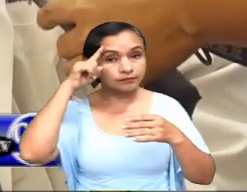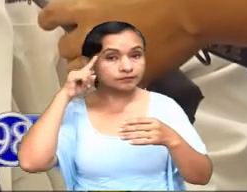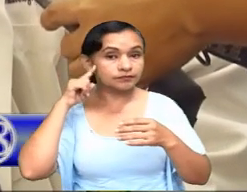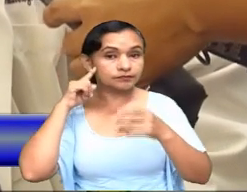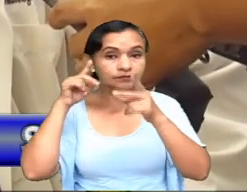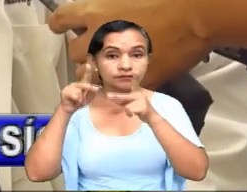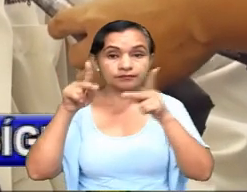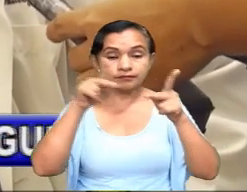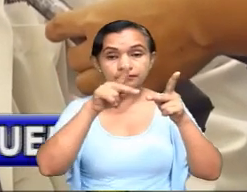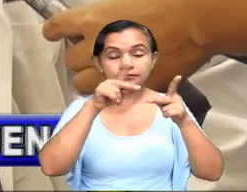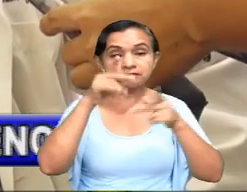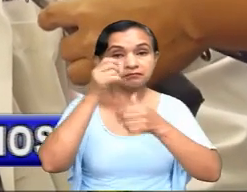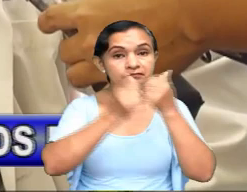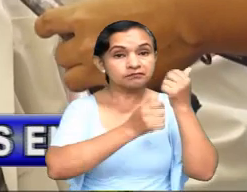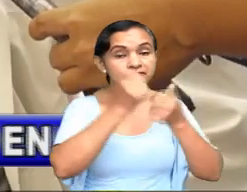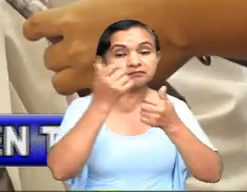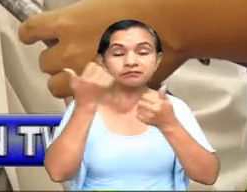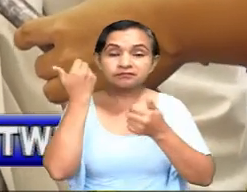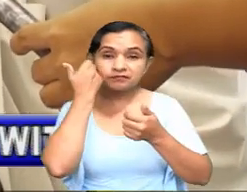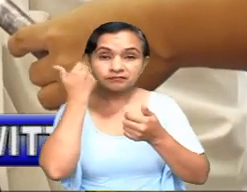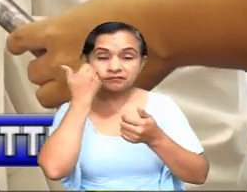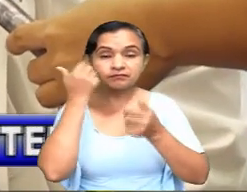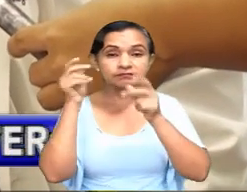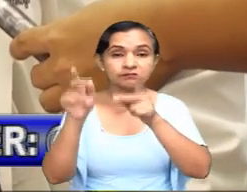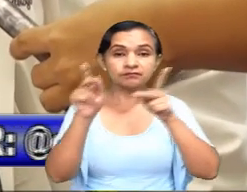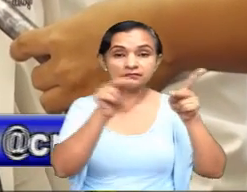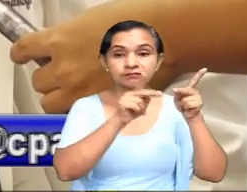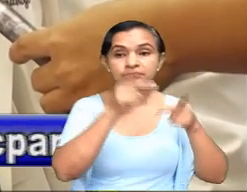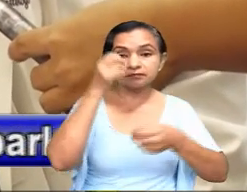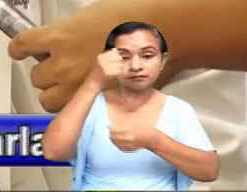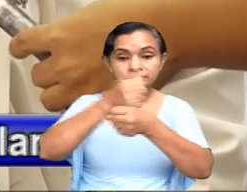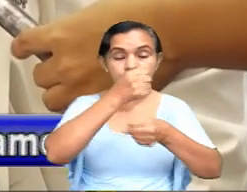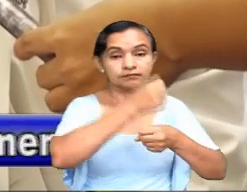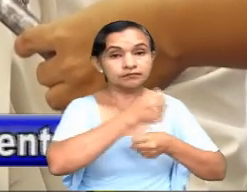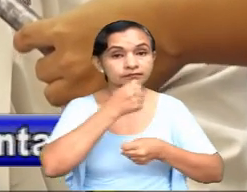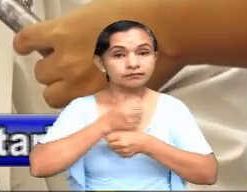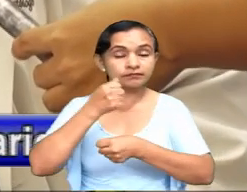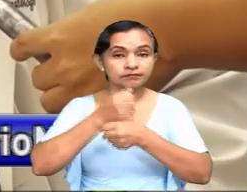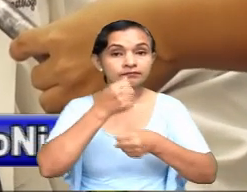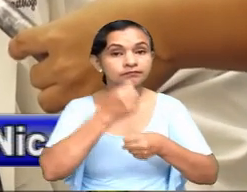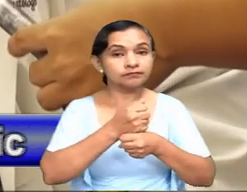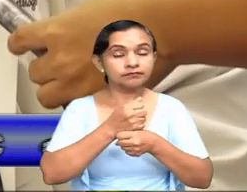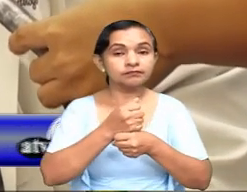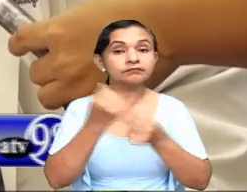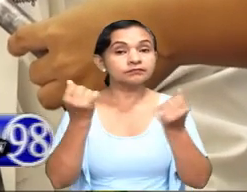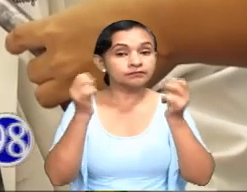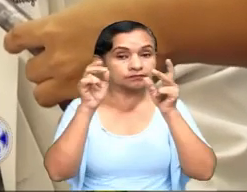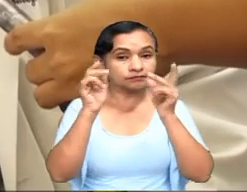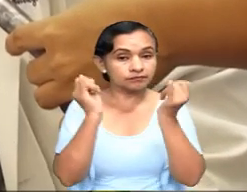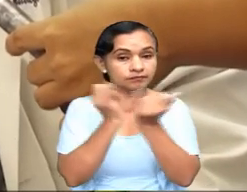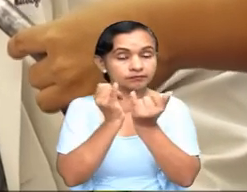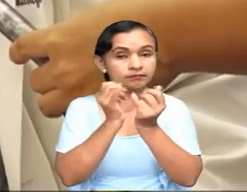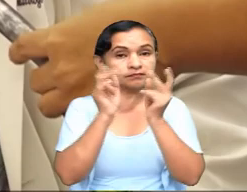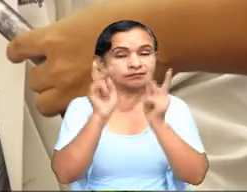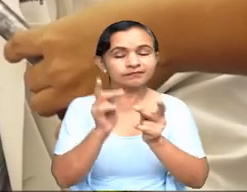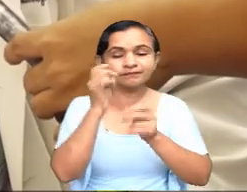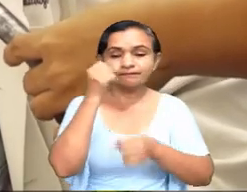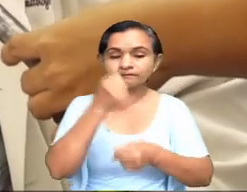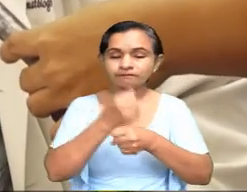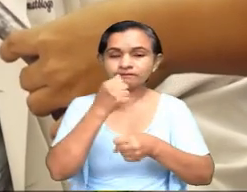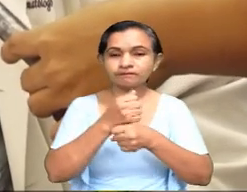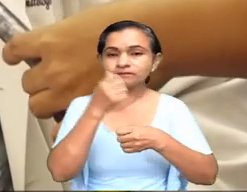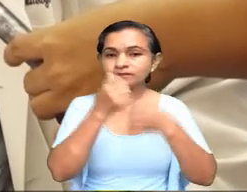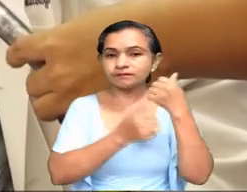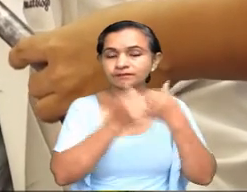pacientes, a los pobladores, a los trabajadores que han sido afectados, porque también los trabajadores fuimos afectados, ¿verdad?,